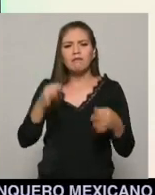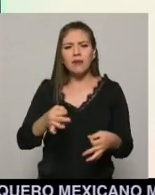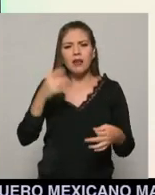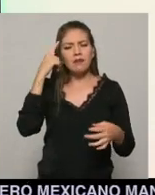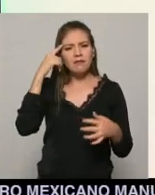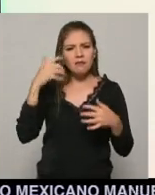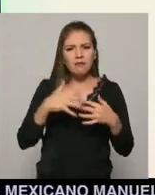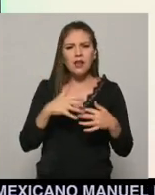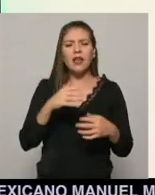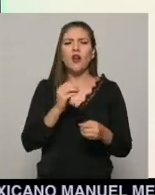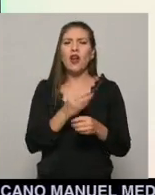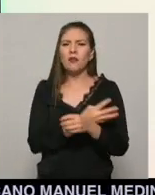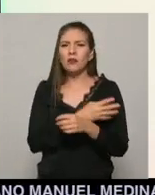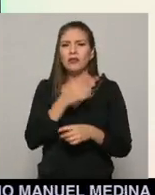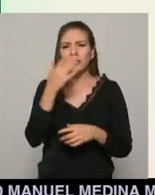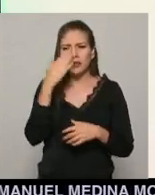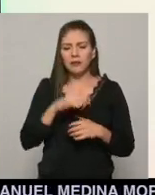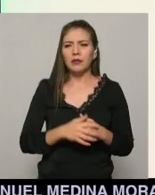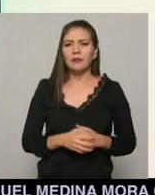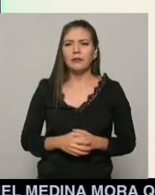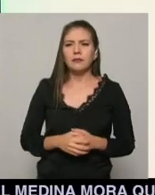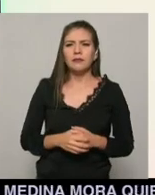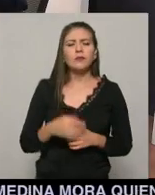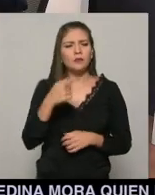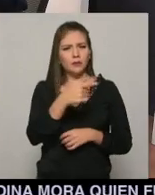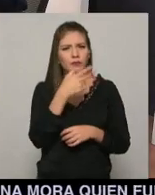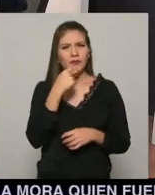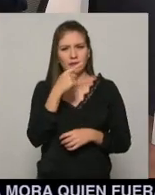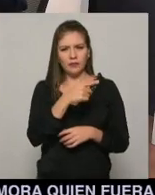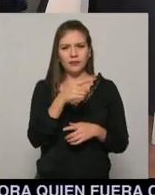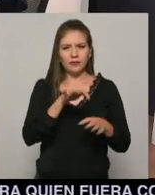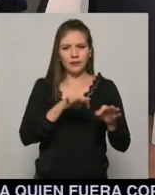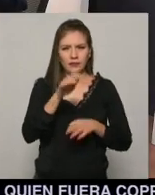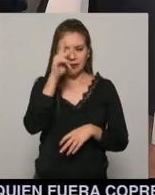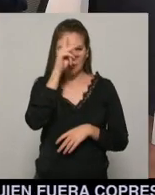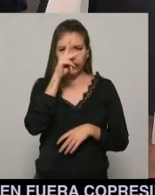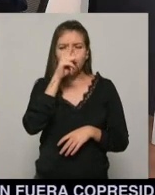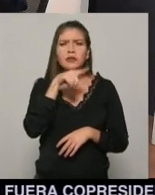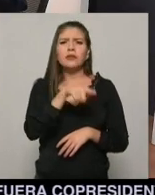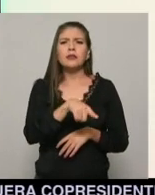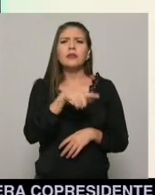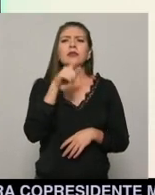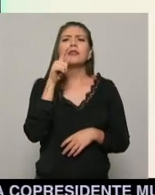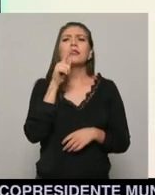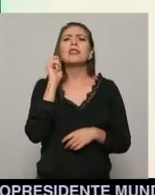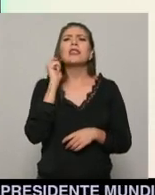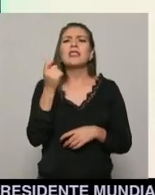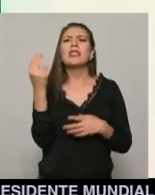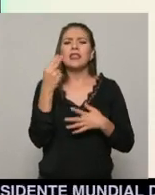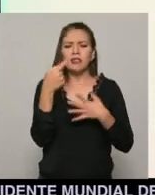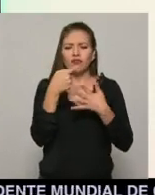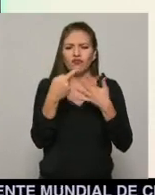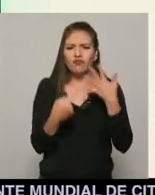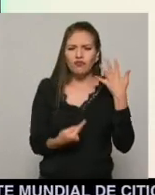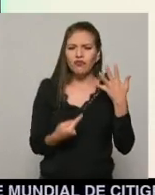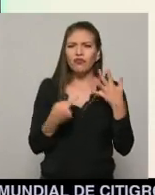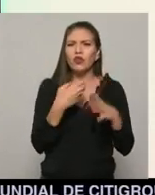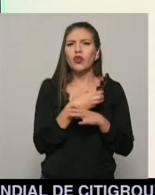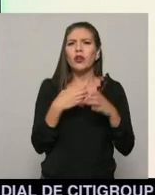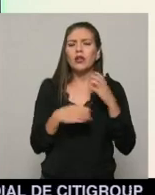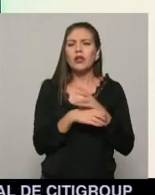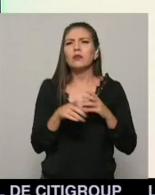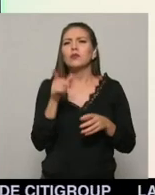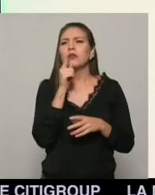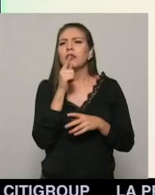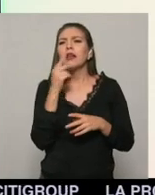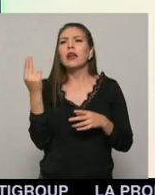Es decir, tú que eres psiquiatra, Fernando, ¿qué requisitos podrían tener los policías que quieran pues